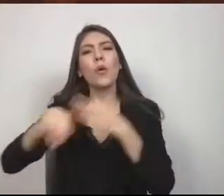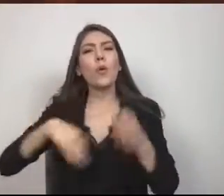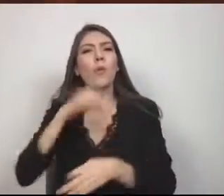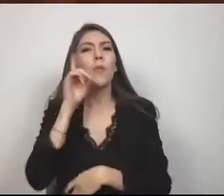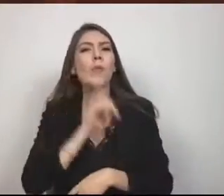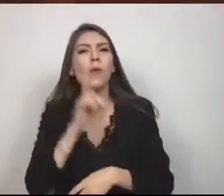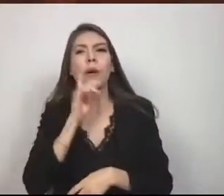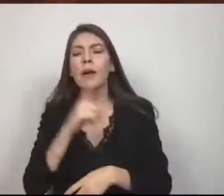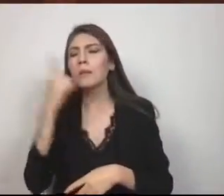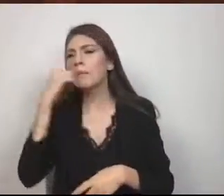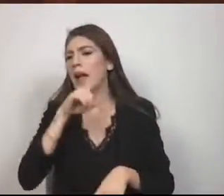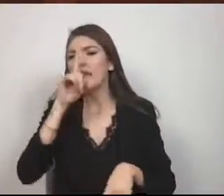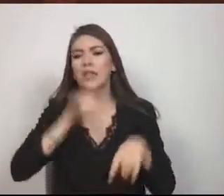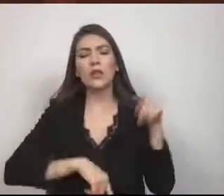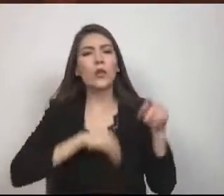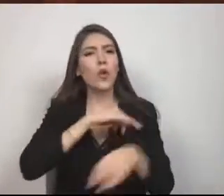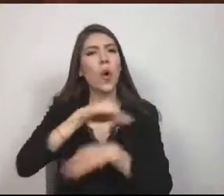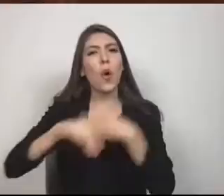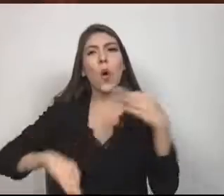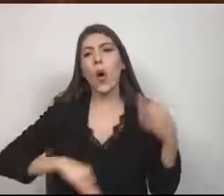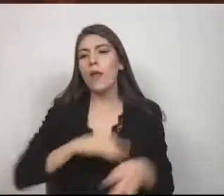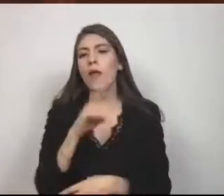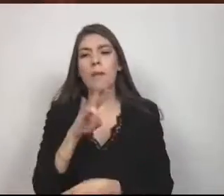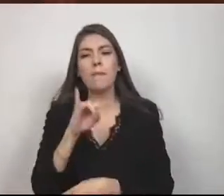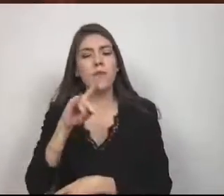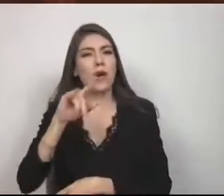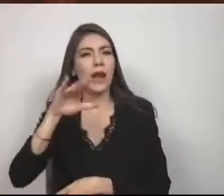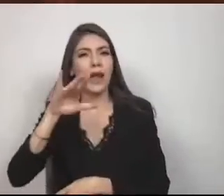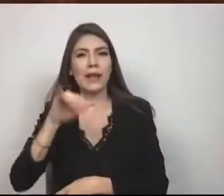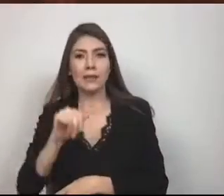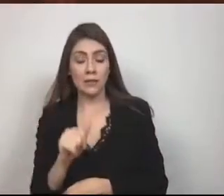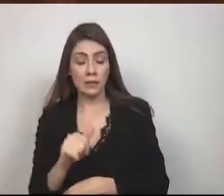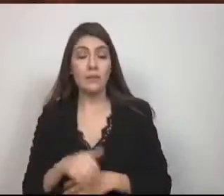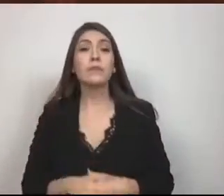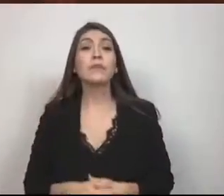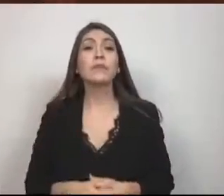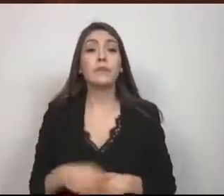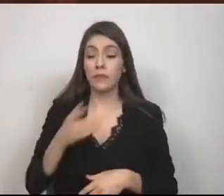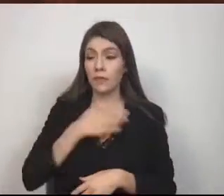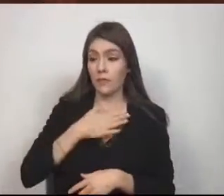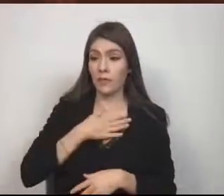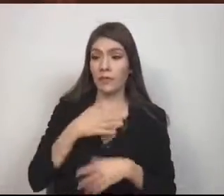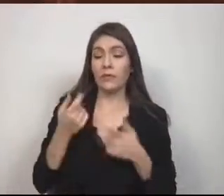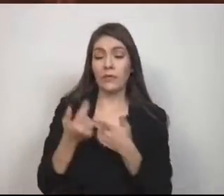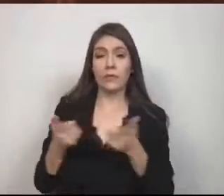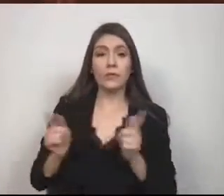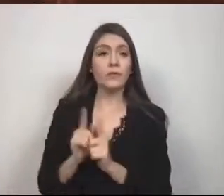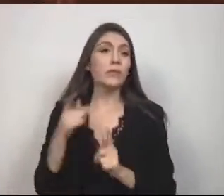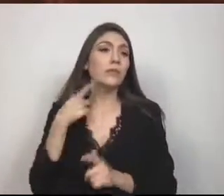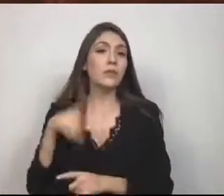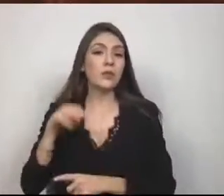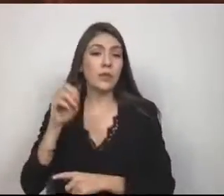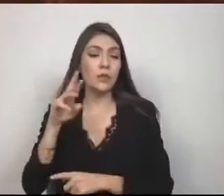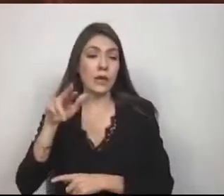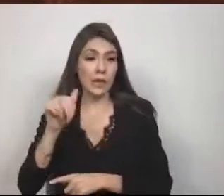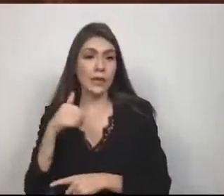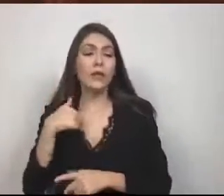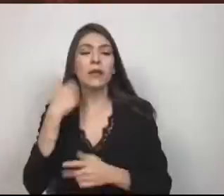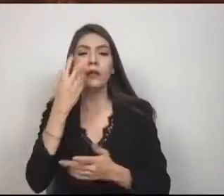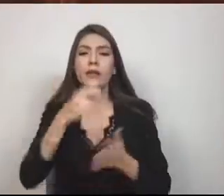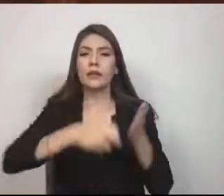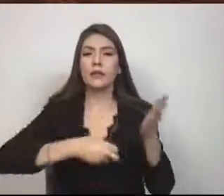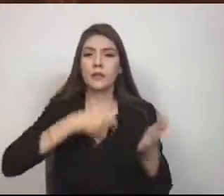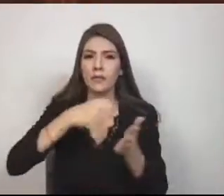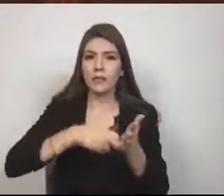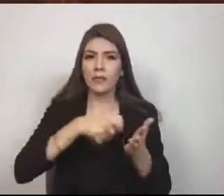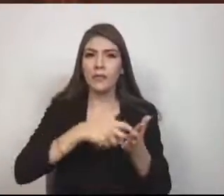violencia. En nombre del Grupo Parlamentario de Morena, formulo la iniciativa con proyecto de decreto por el que se reforman y